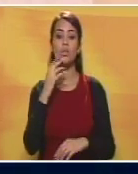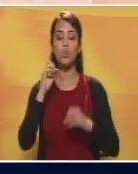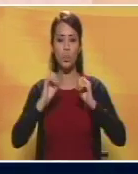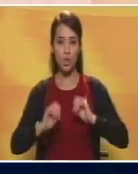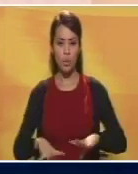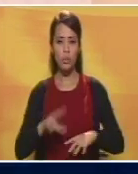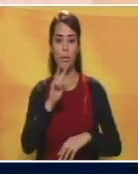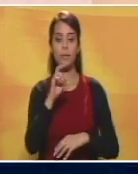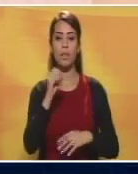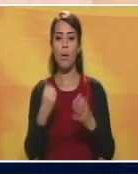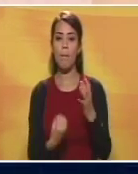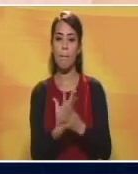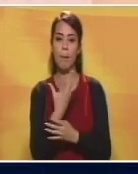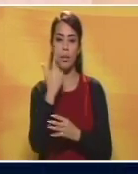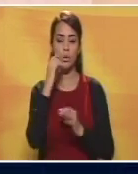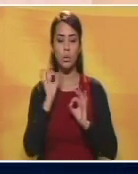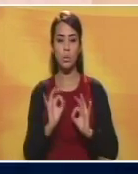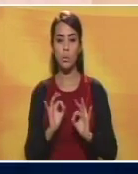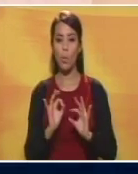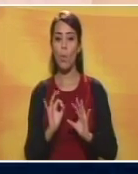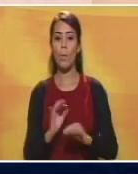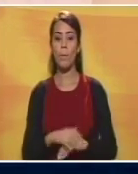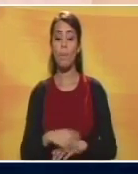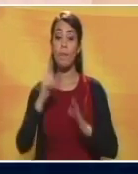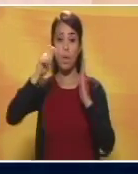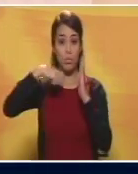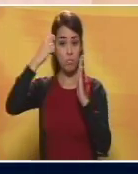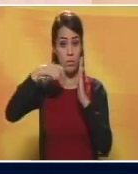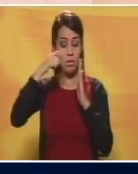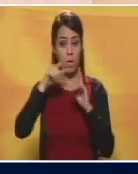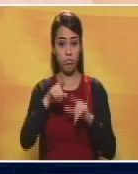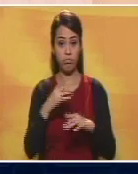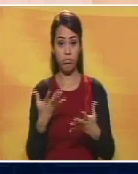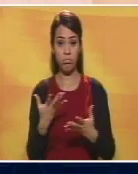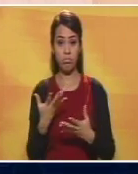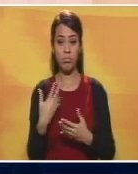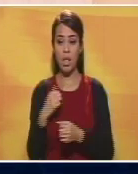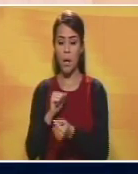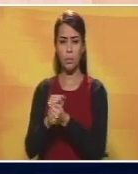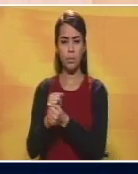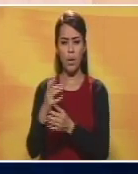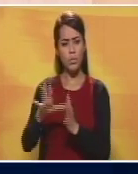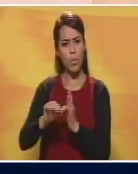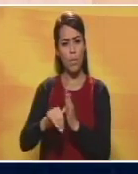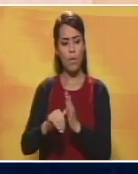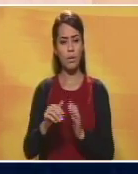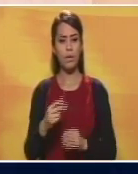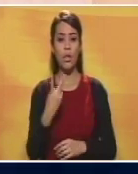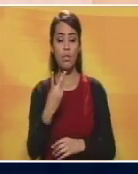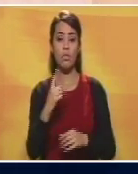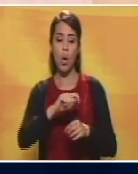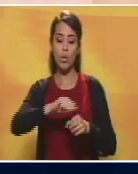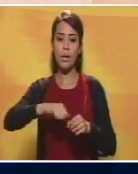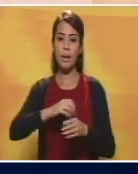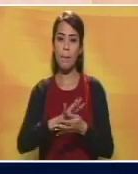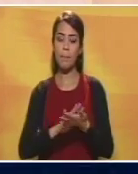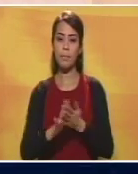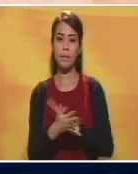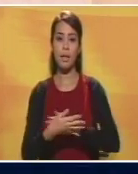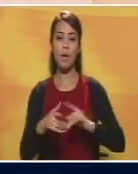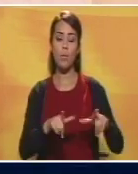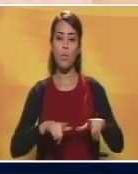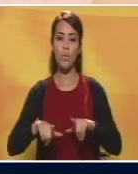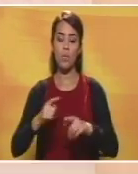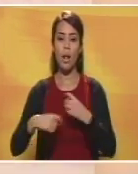para este 2 de mayo, se precipitó tras la difusión de un video en el que aparece siendo retenida tras robar 2 cremas en un supermercado